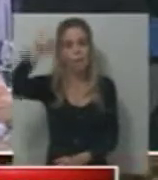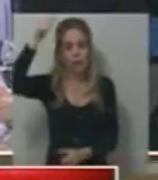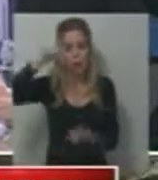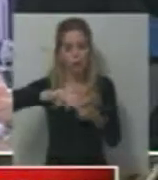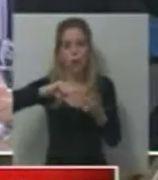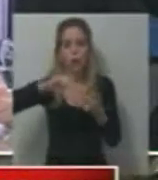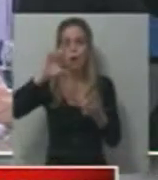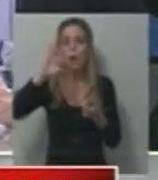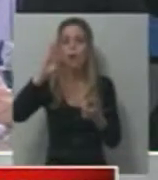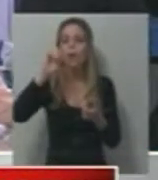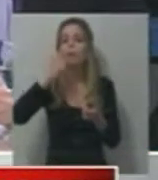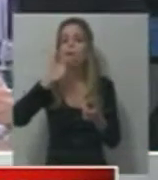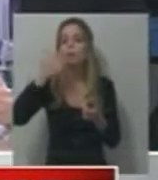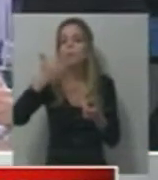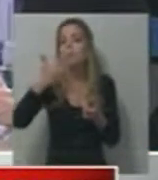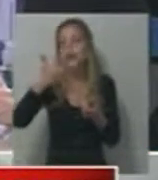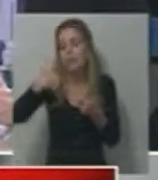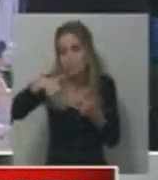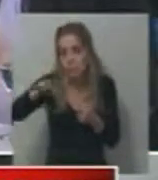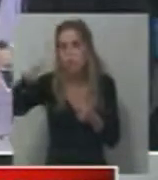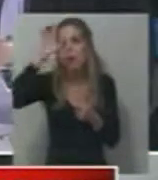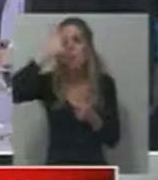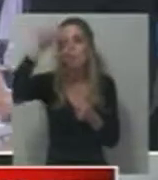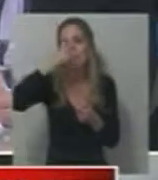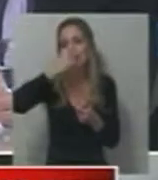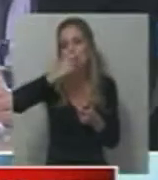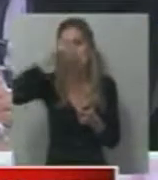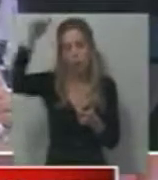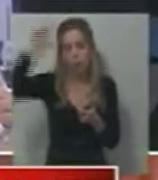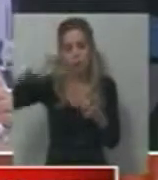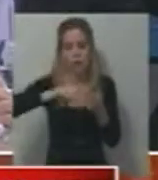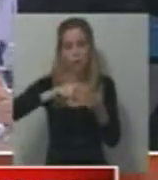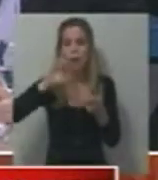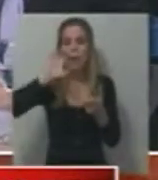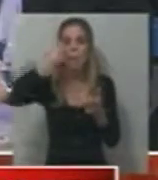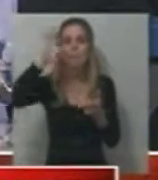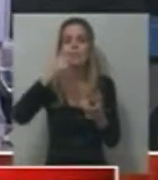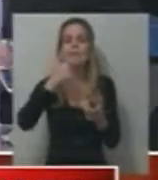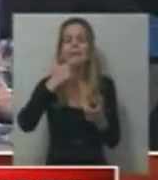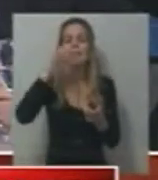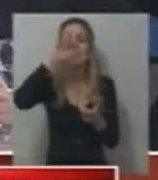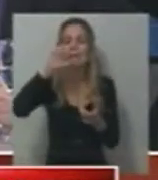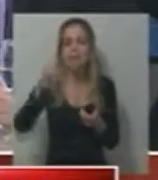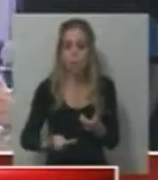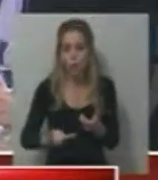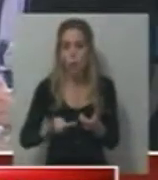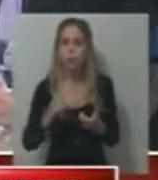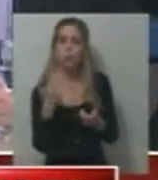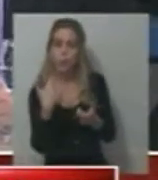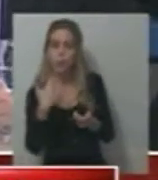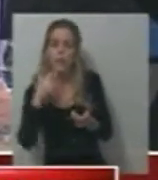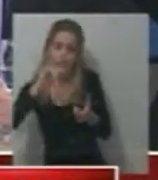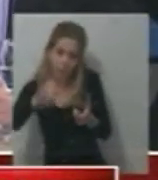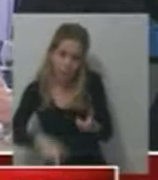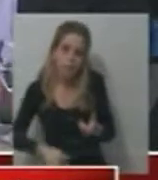se estiraría. En Santa Cruz, a favor de lo que es la coalición UCR, coalición cívica, se estiraría. Lo que quiere